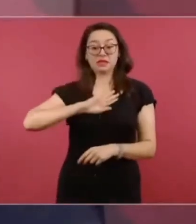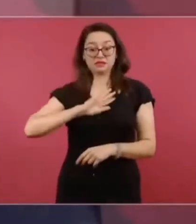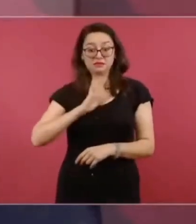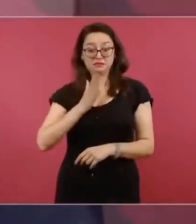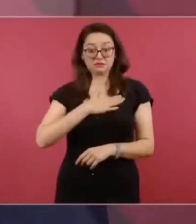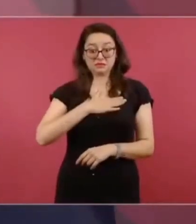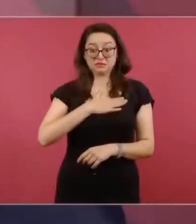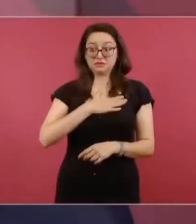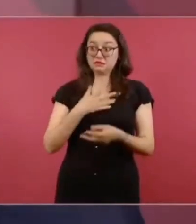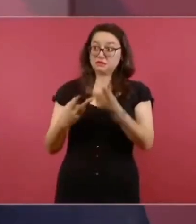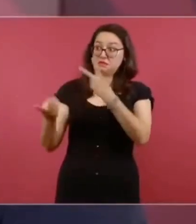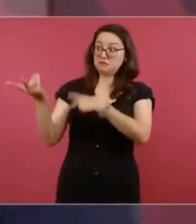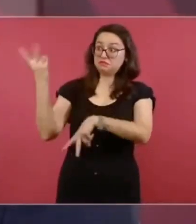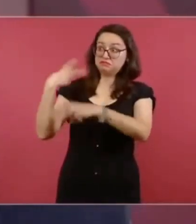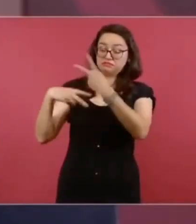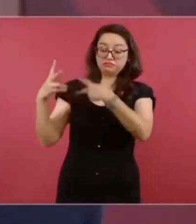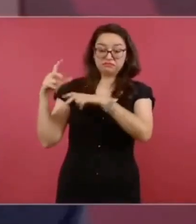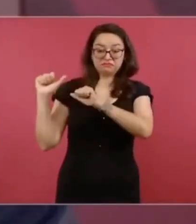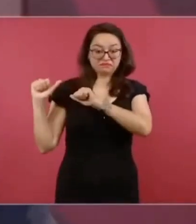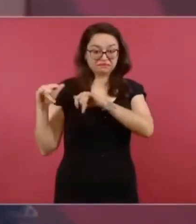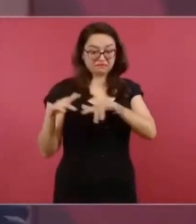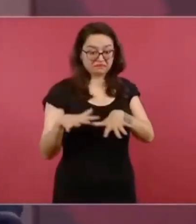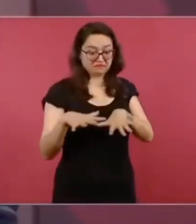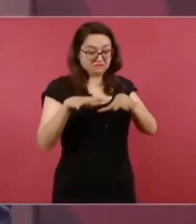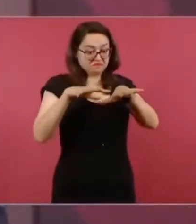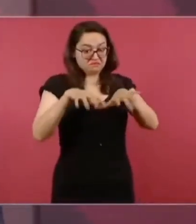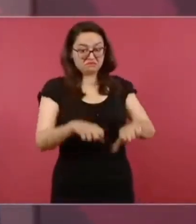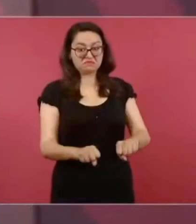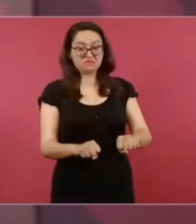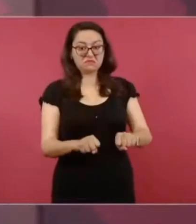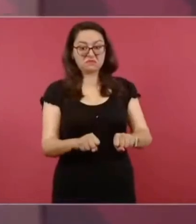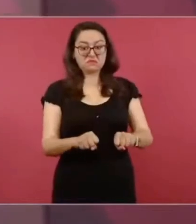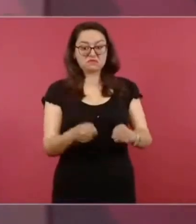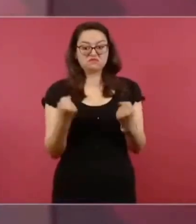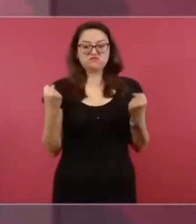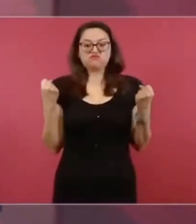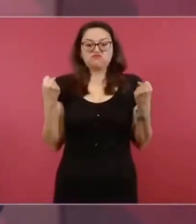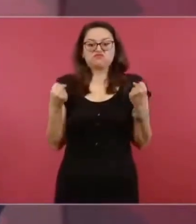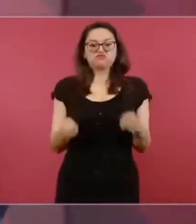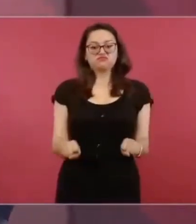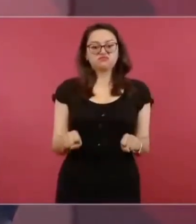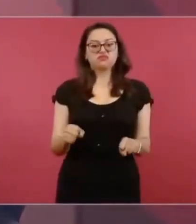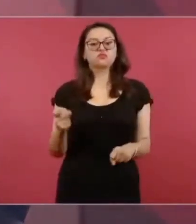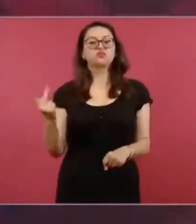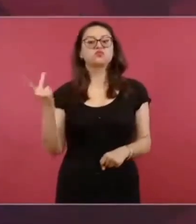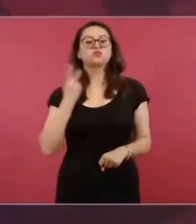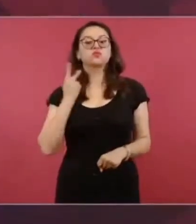establecen un sistema, un régimen político